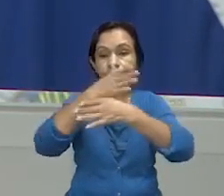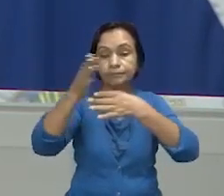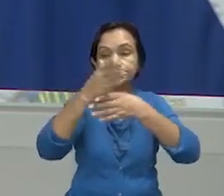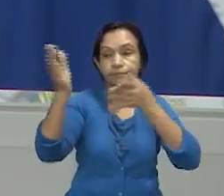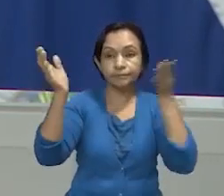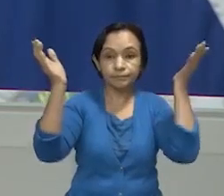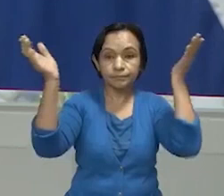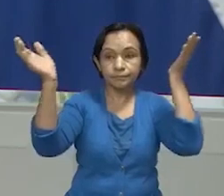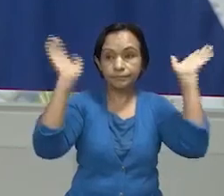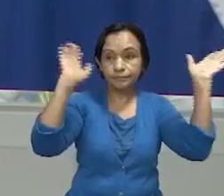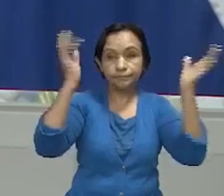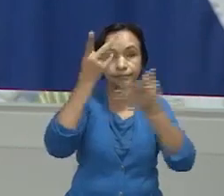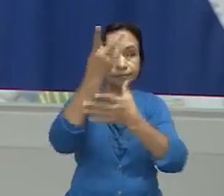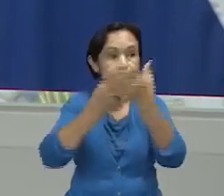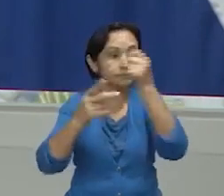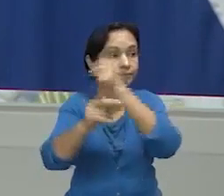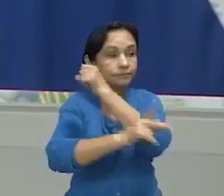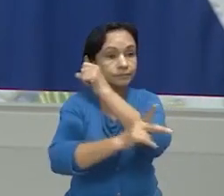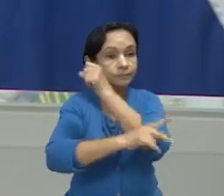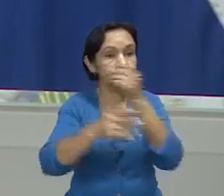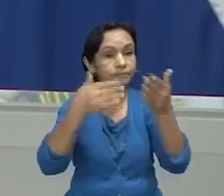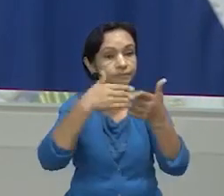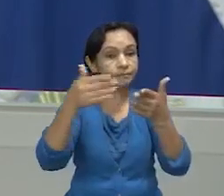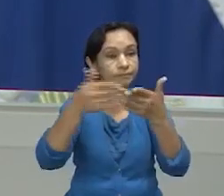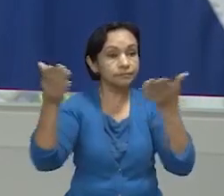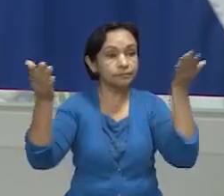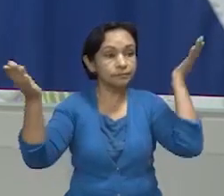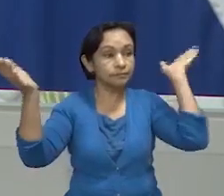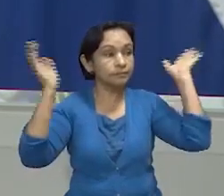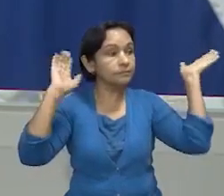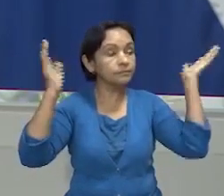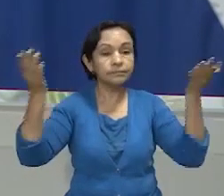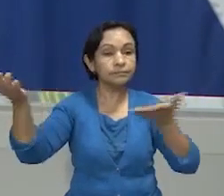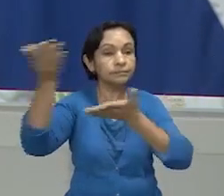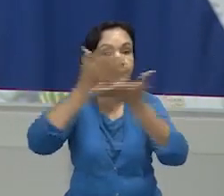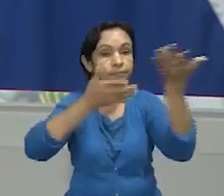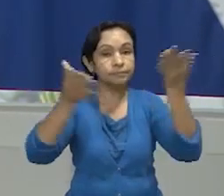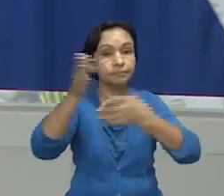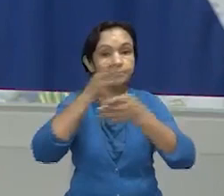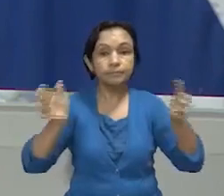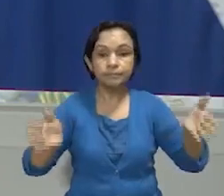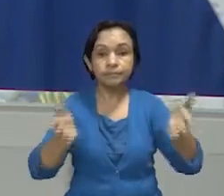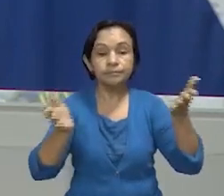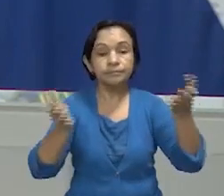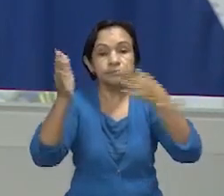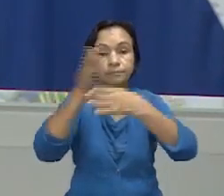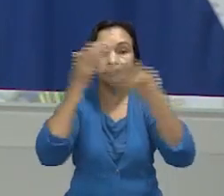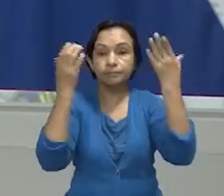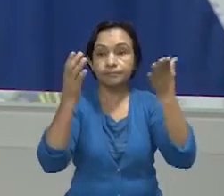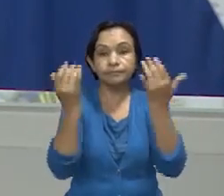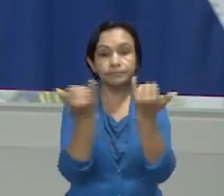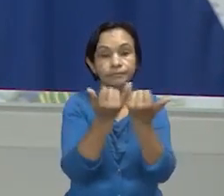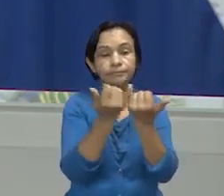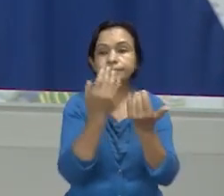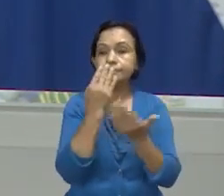del comercio entre las partes, facilitar el comercio de mercancías y servicios mediante la promoción de condiciones de